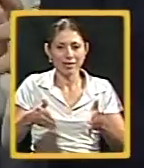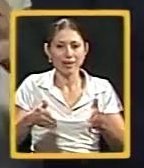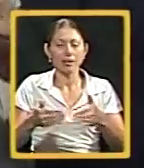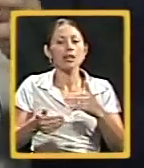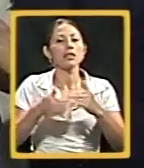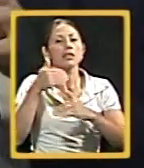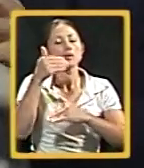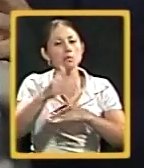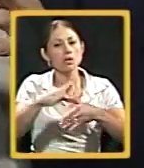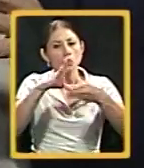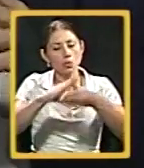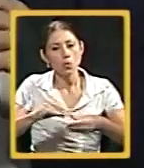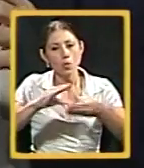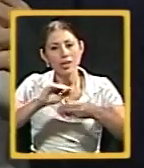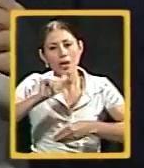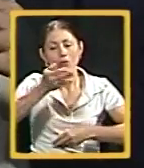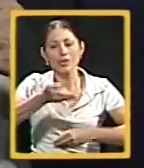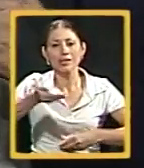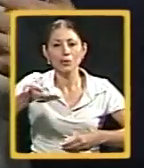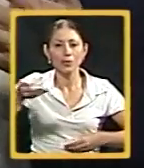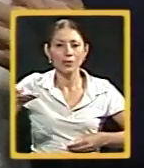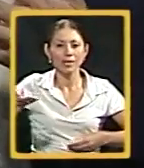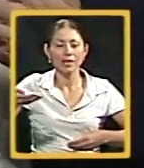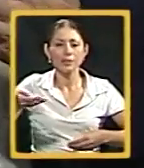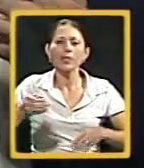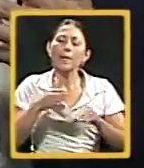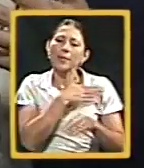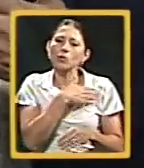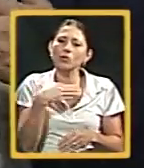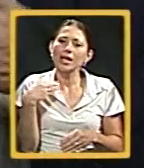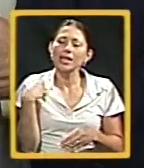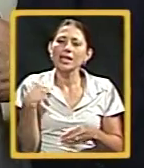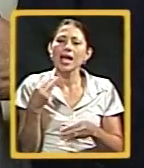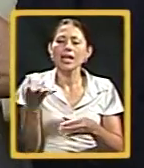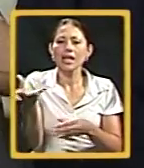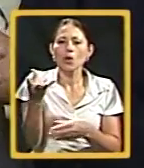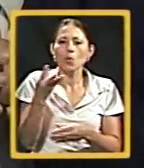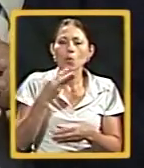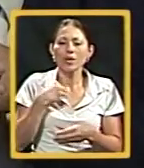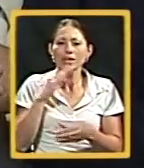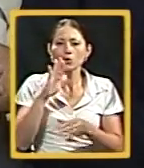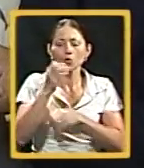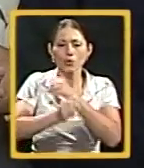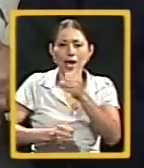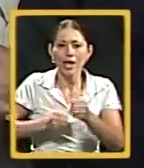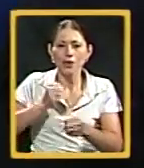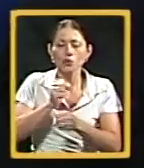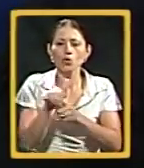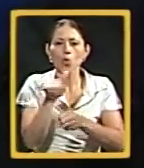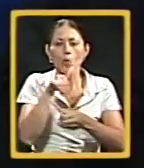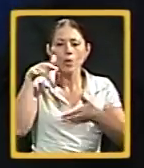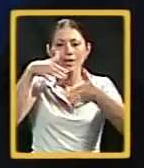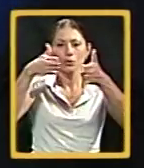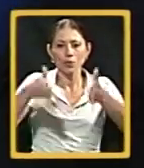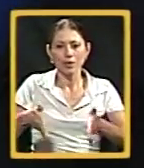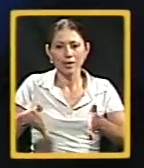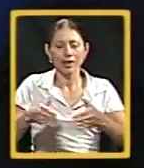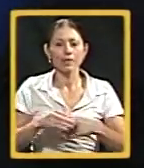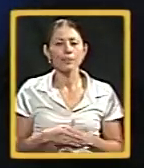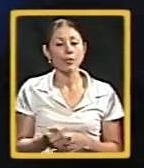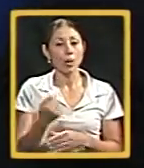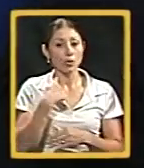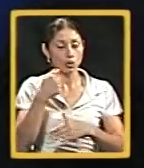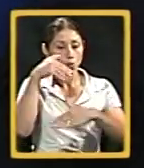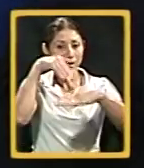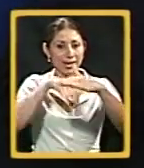algunos, pero me gustaría un poco, si quisiera contarnos alguna vivencia de sus años de estudiante. Mire, fíjese que yo ingresé a